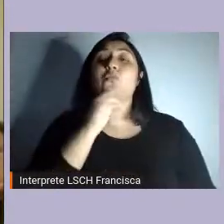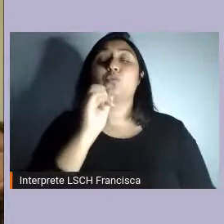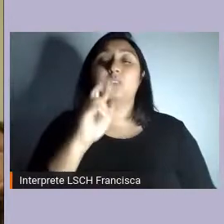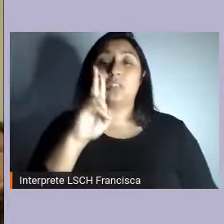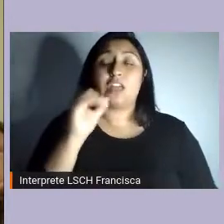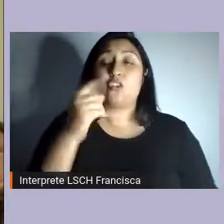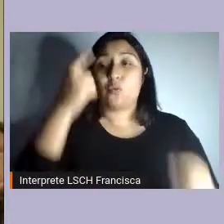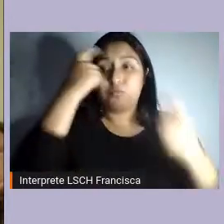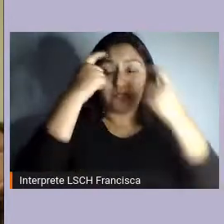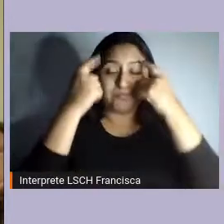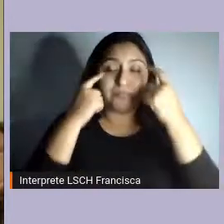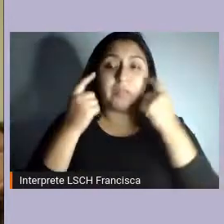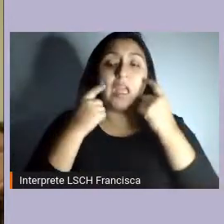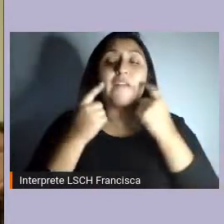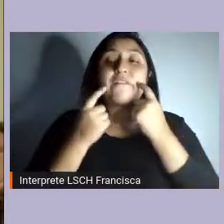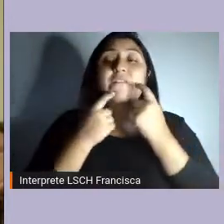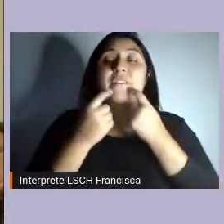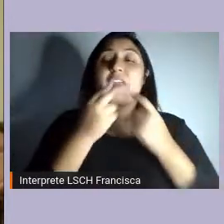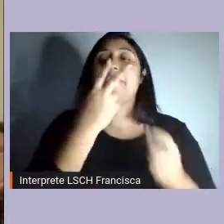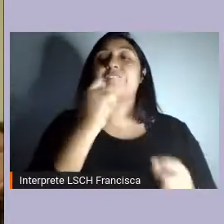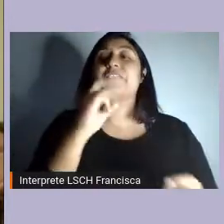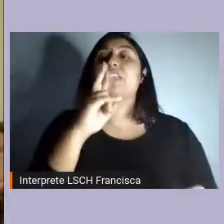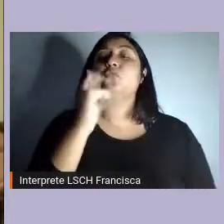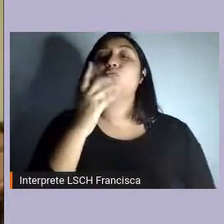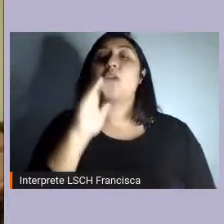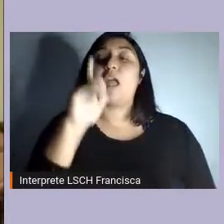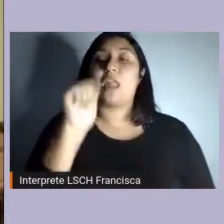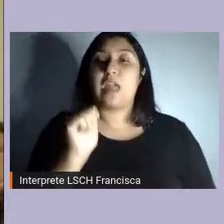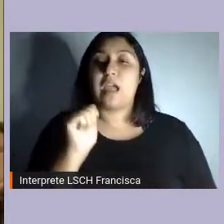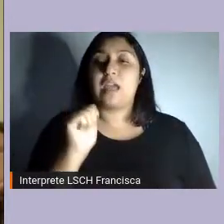un arte, unas décimas, donde en esa décima ella